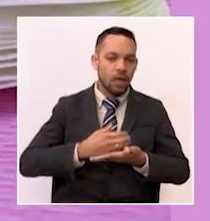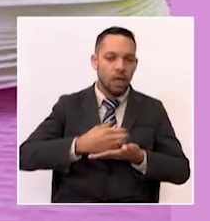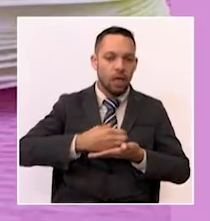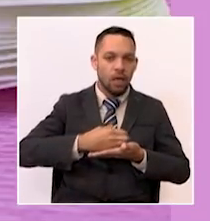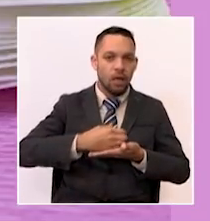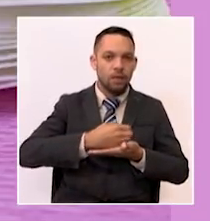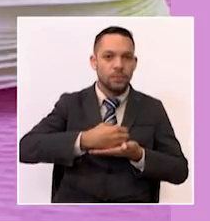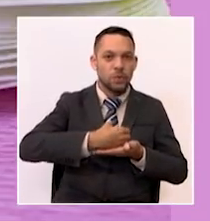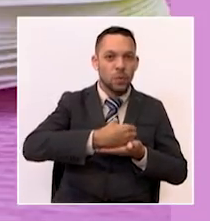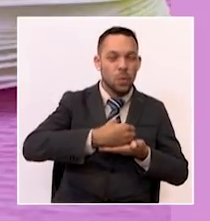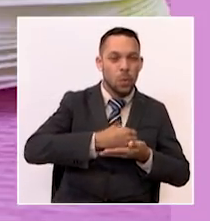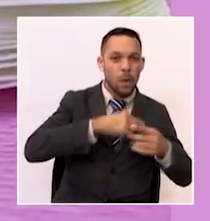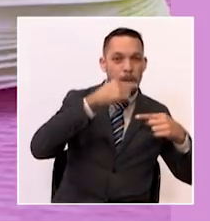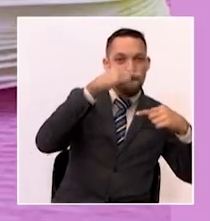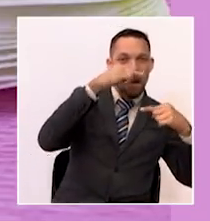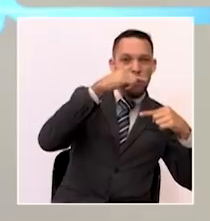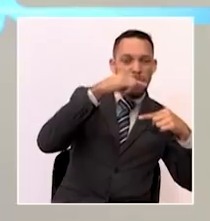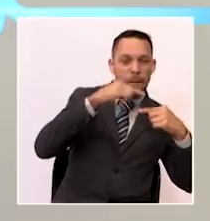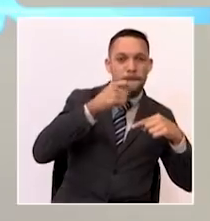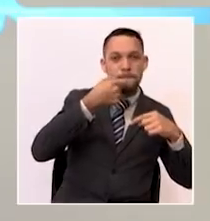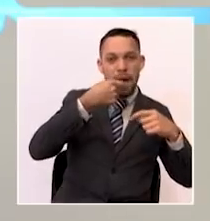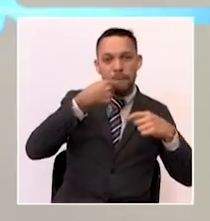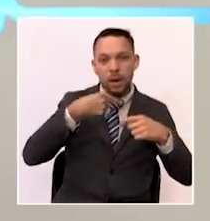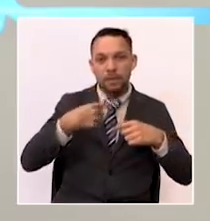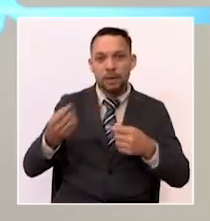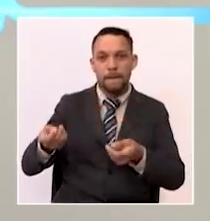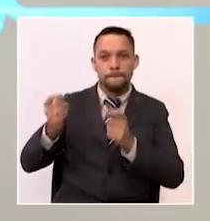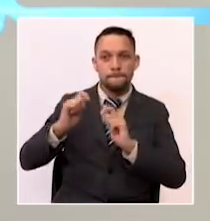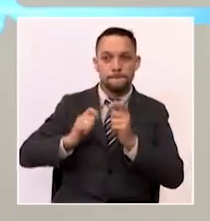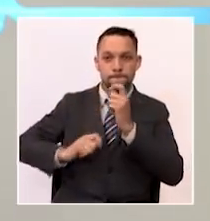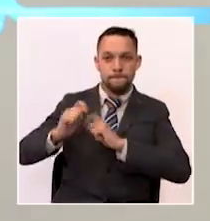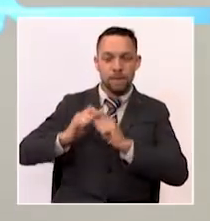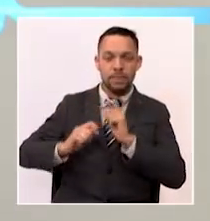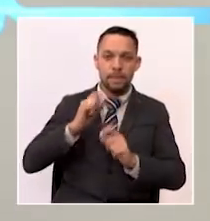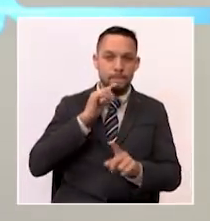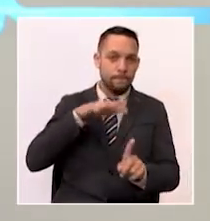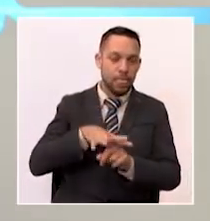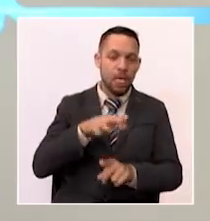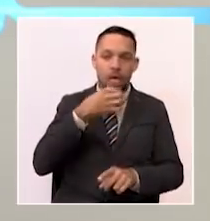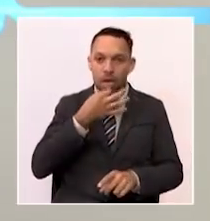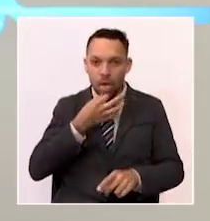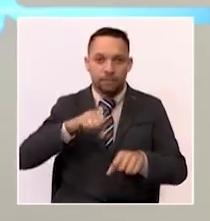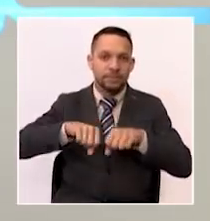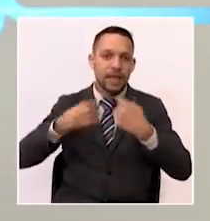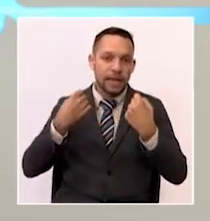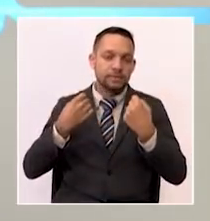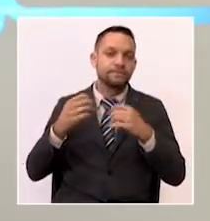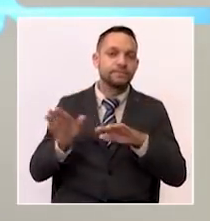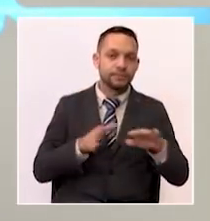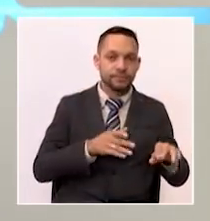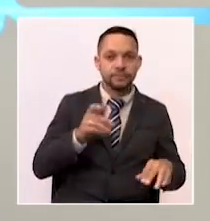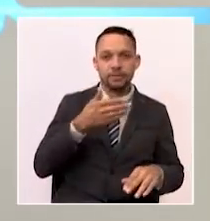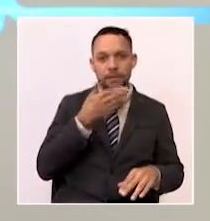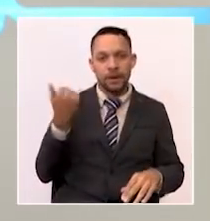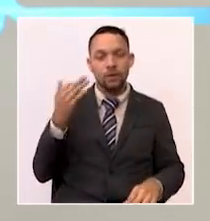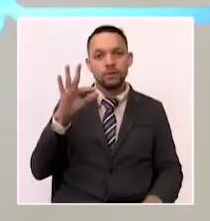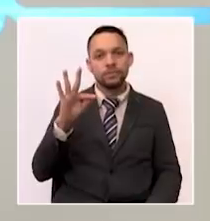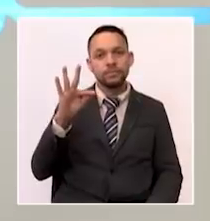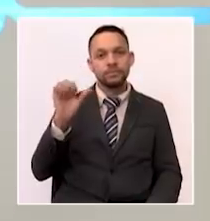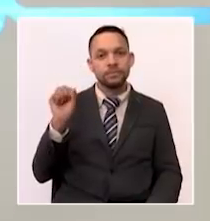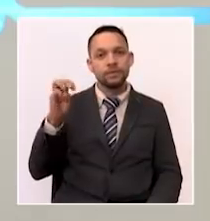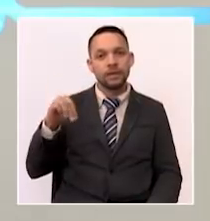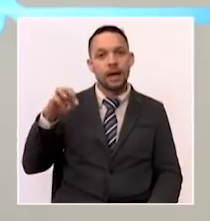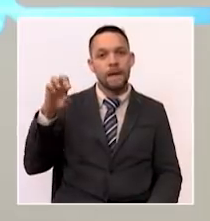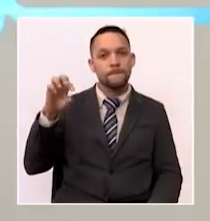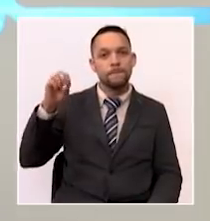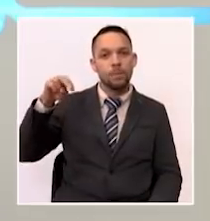que muchas veces no sabe exactamente y se vuelve un círculo vicioso que nunca mejora. En cuanto a los tampones, el efecto es el mismo. No es